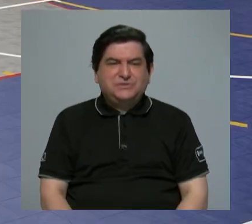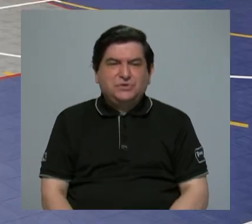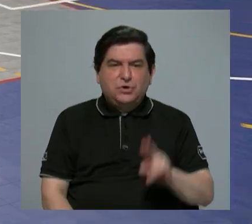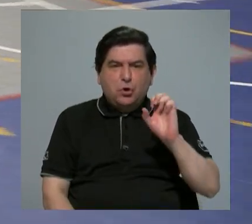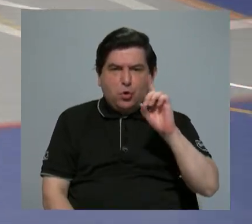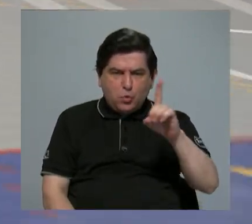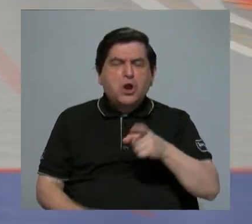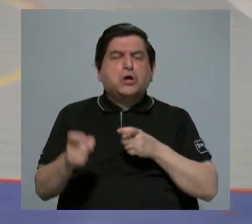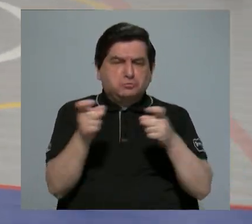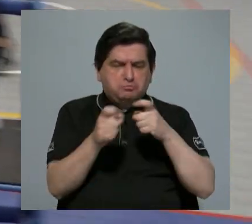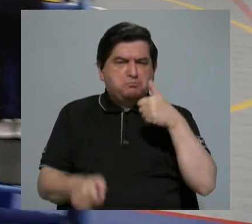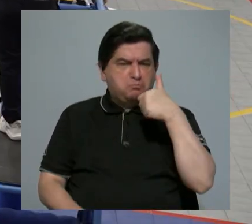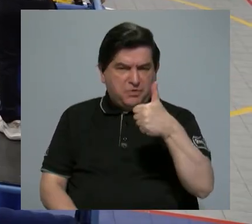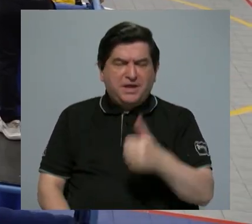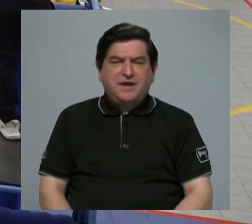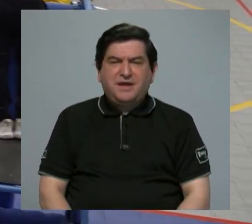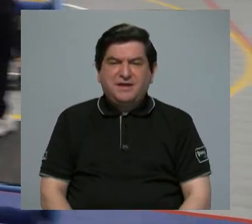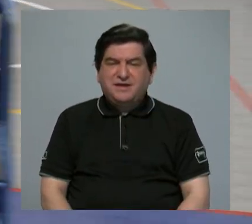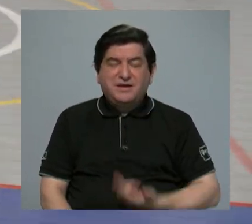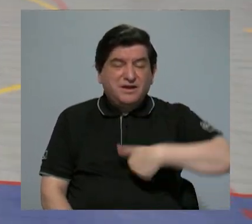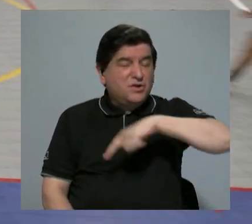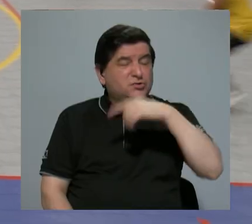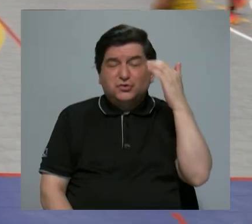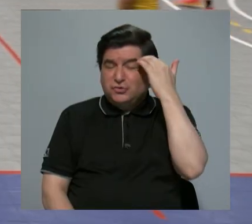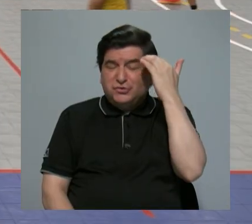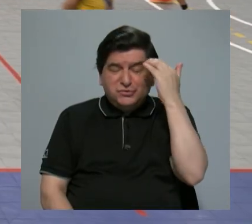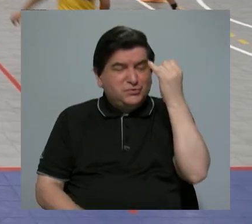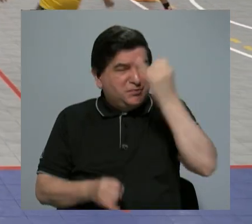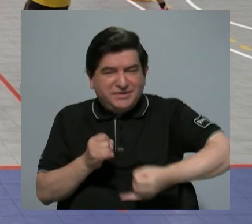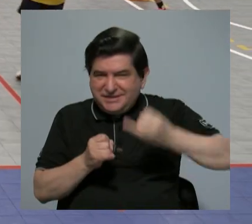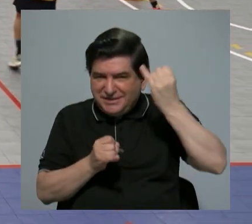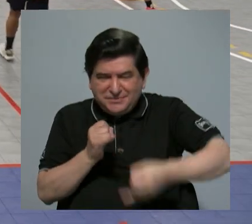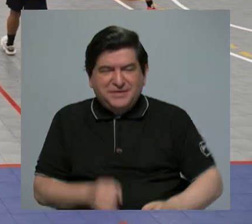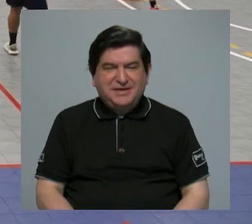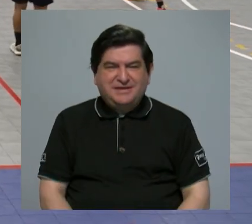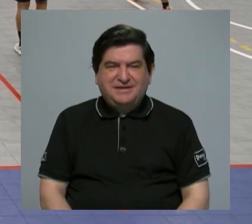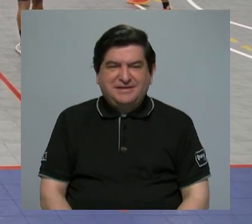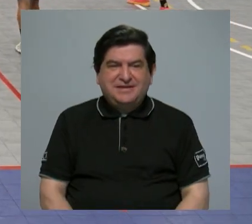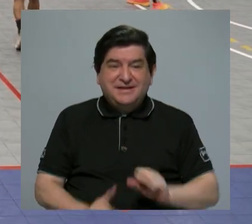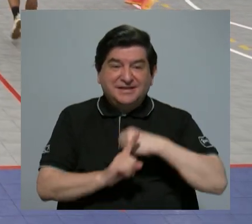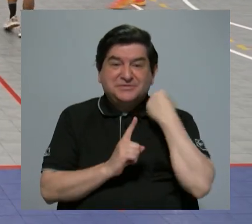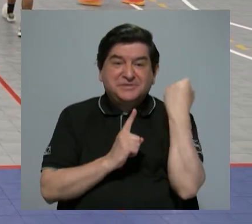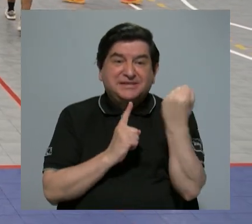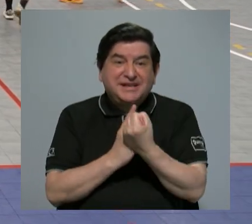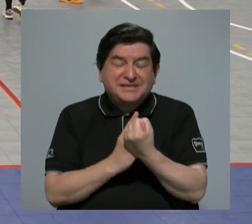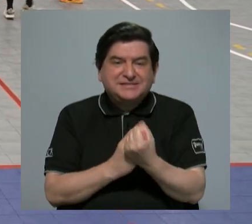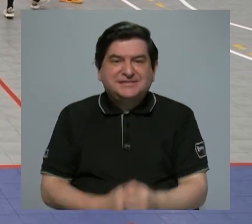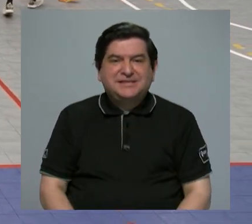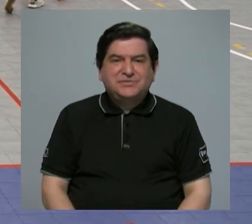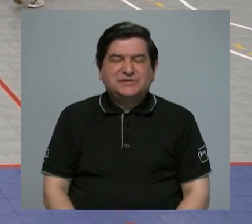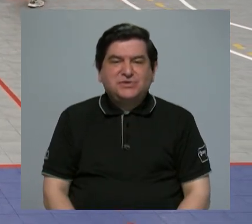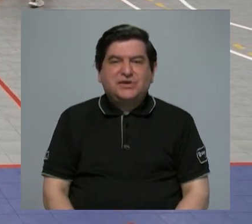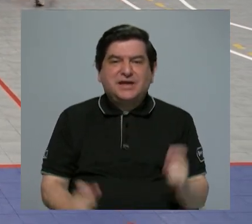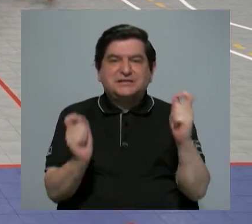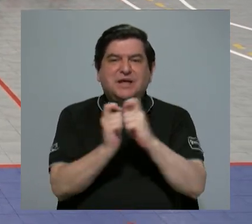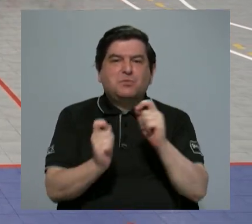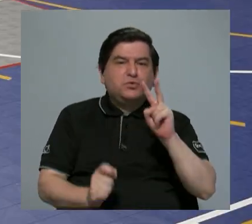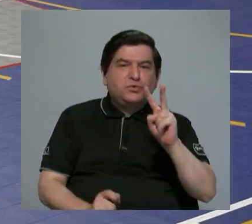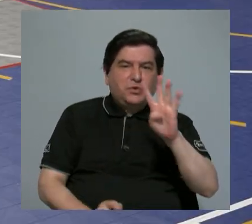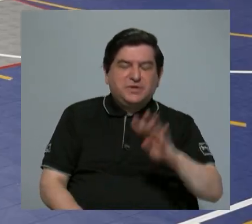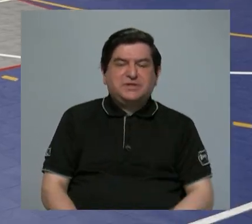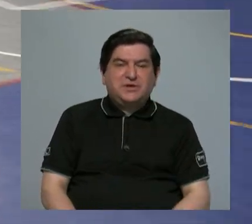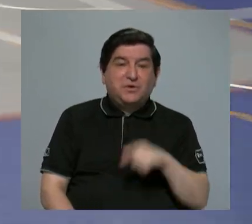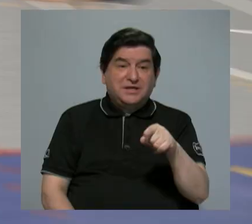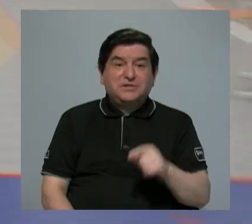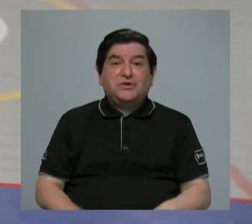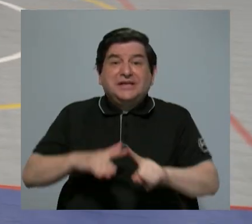La UNED supo manejarla, no supimos cerrar el set nosotros, llegar a un punto crucial que es el punto 24 y